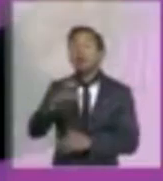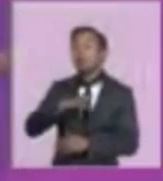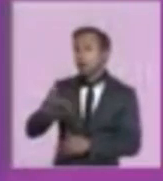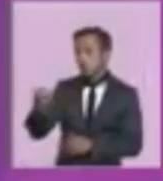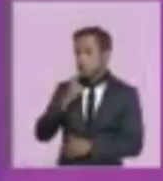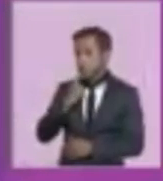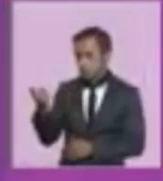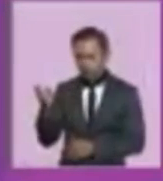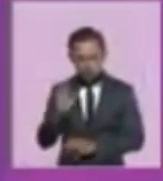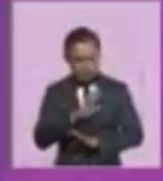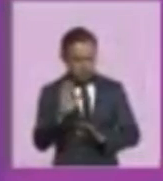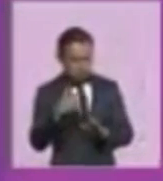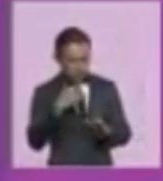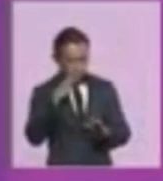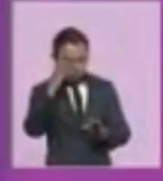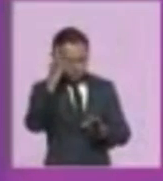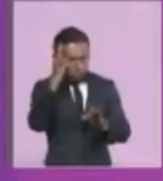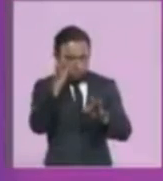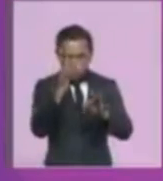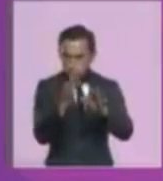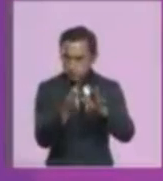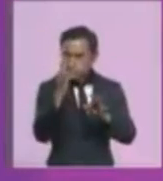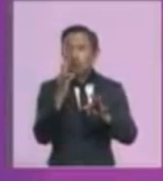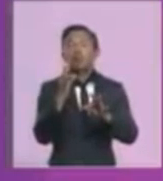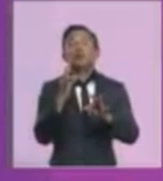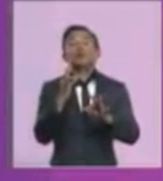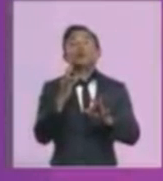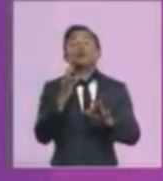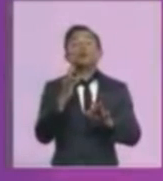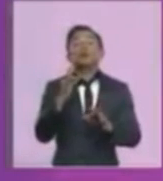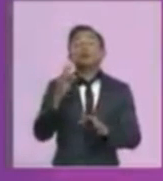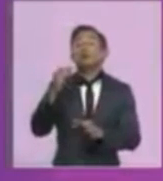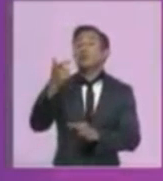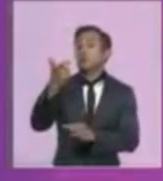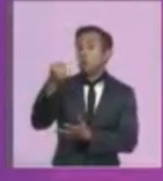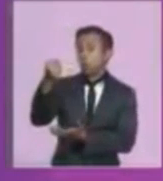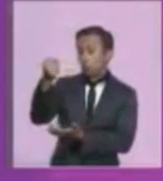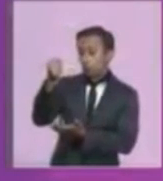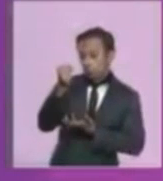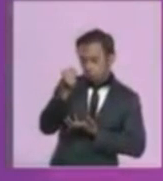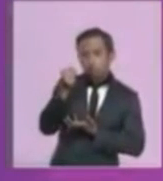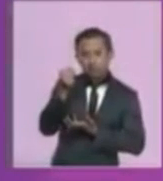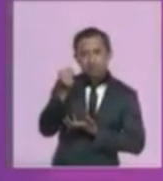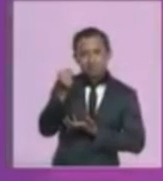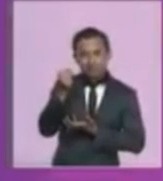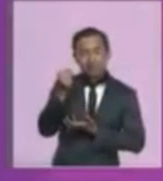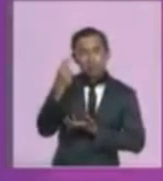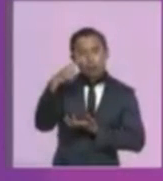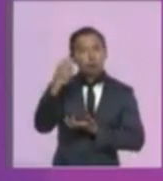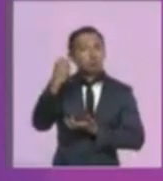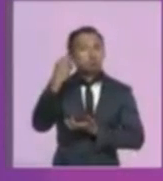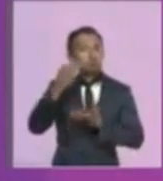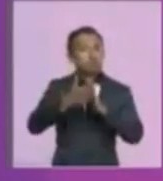sí, entregando los recursos, la mitad del gasto de